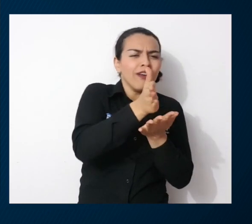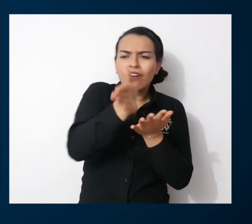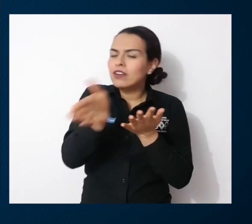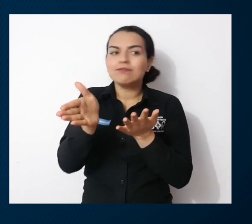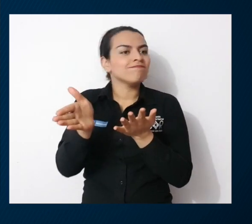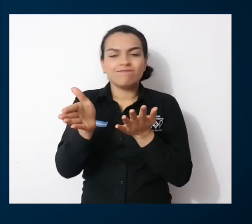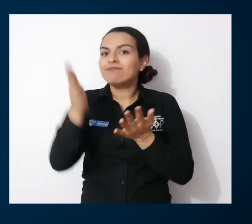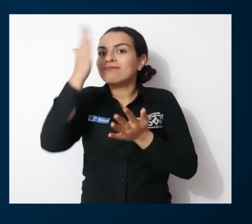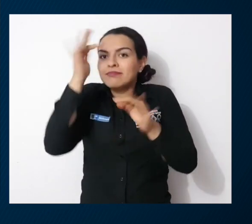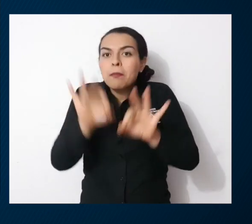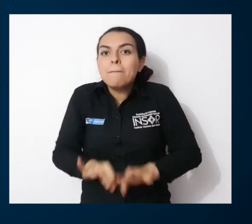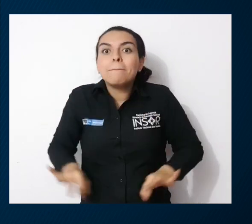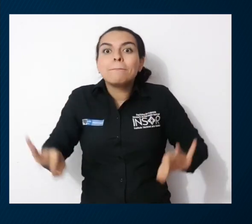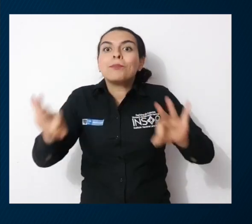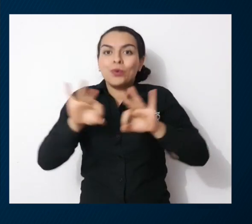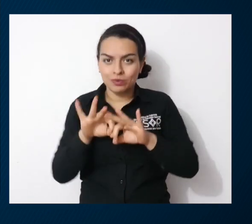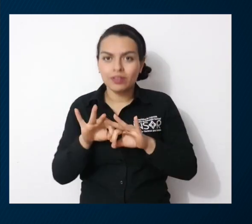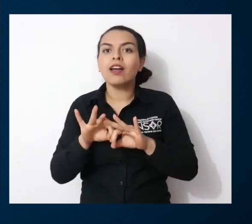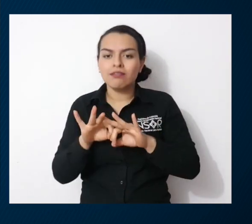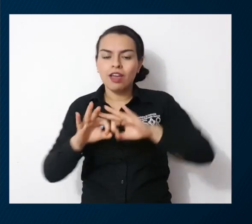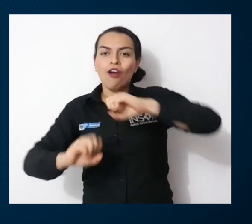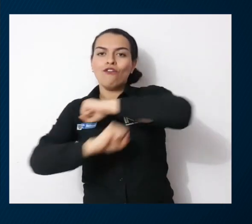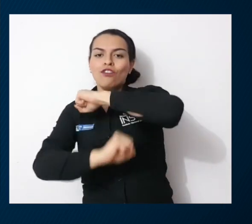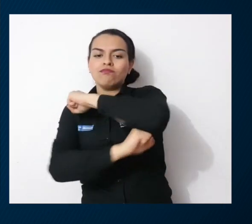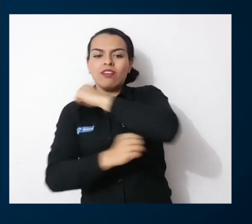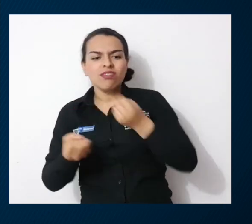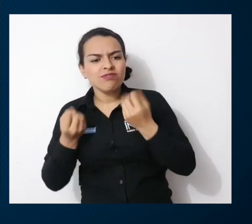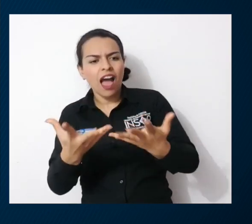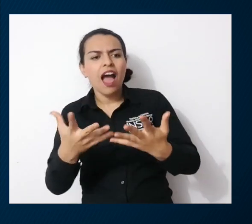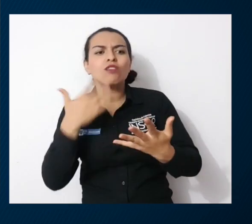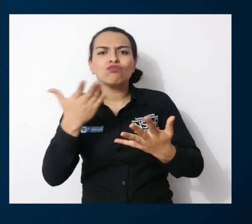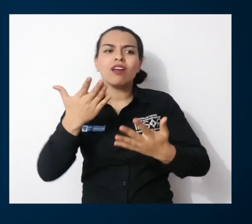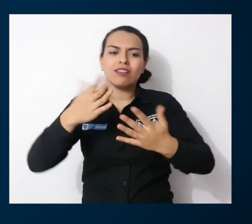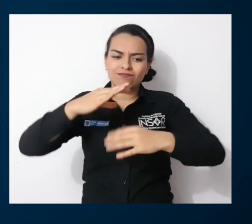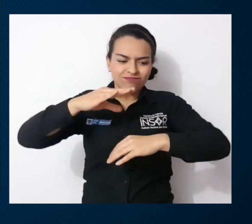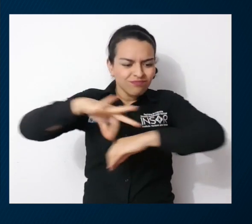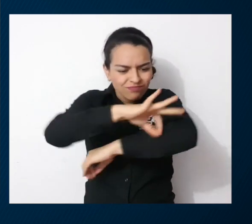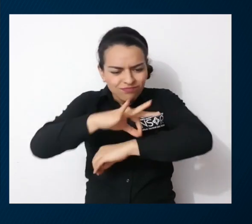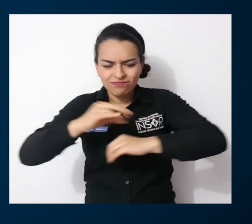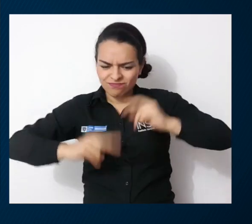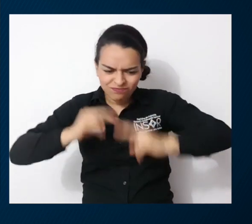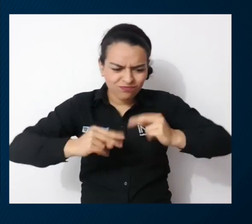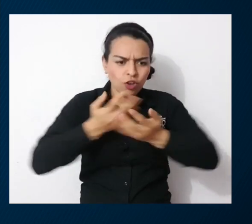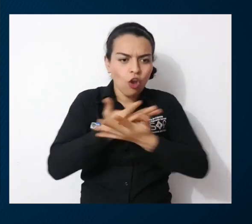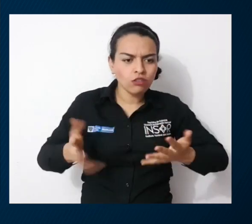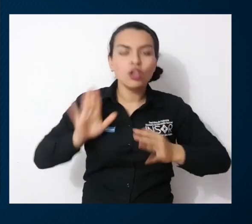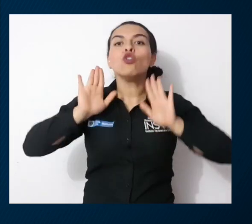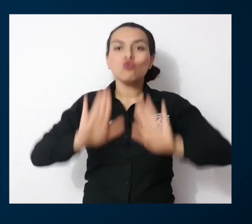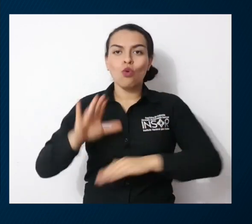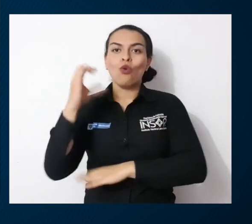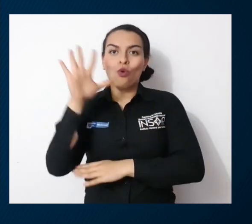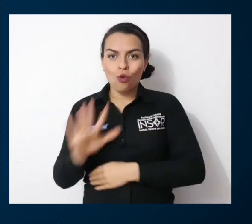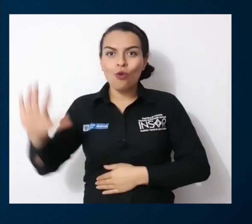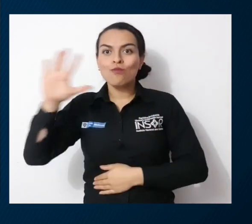tan importante como el fortalecimiento de la infraestructura del país. Eso hace parte de la infraestructura del país y no podemos